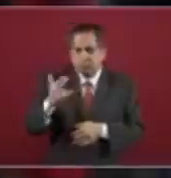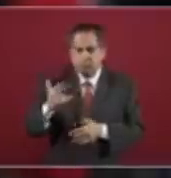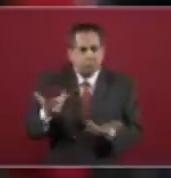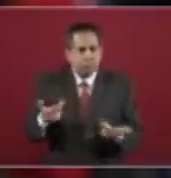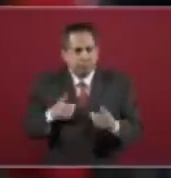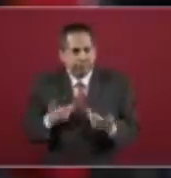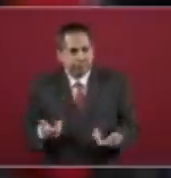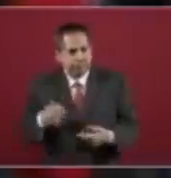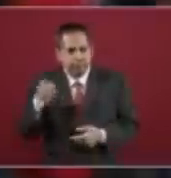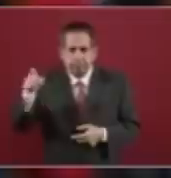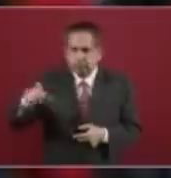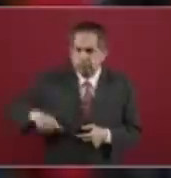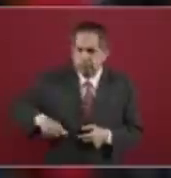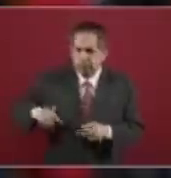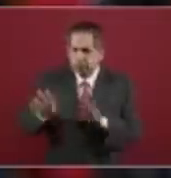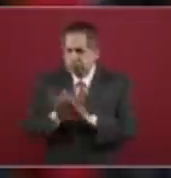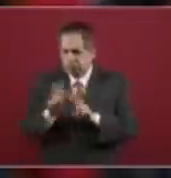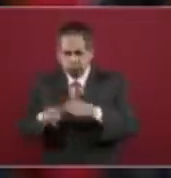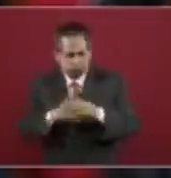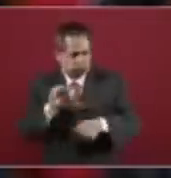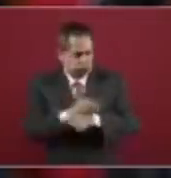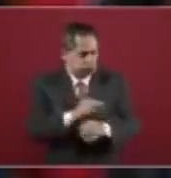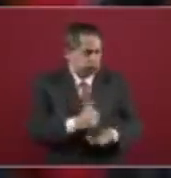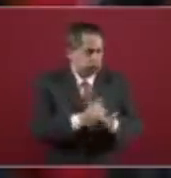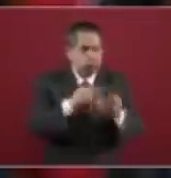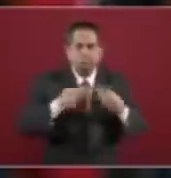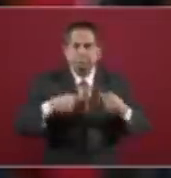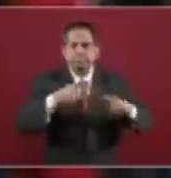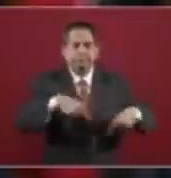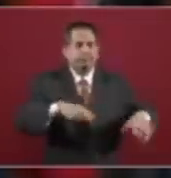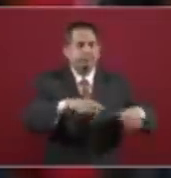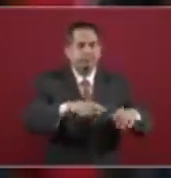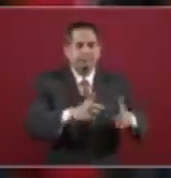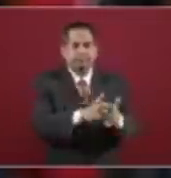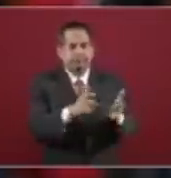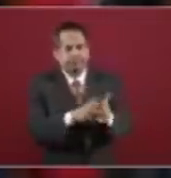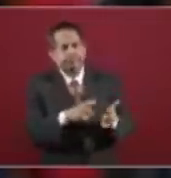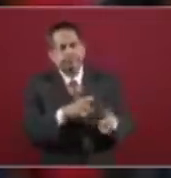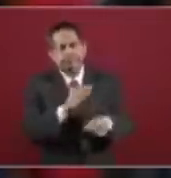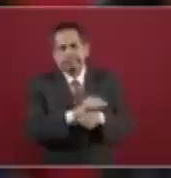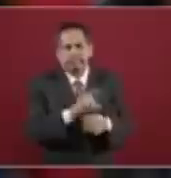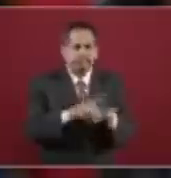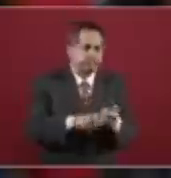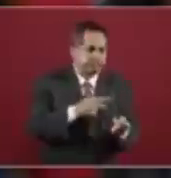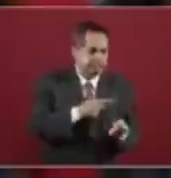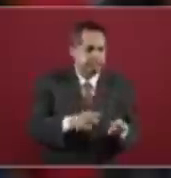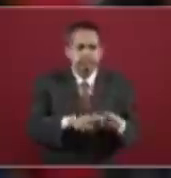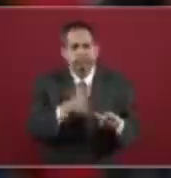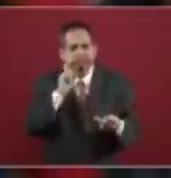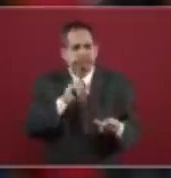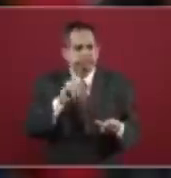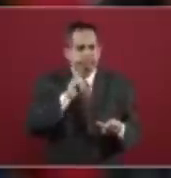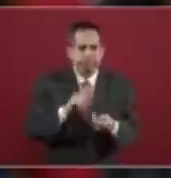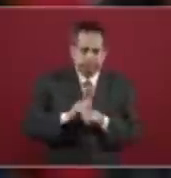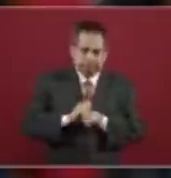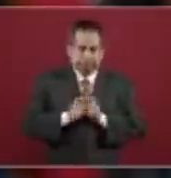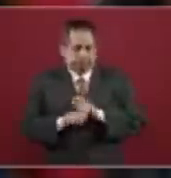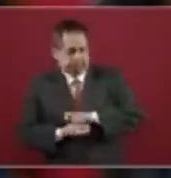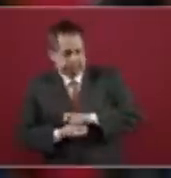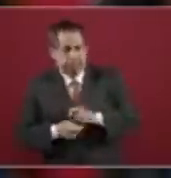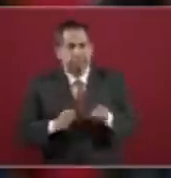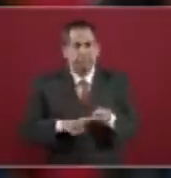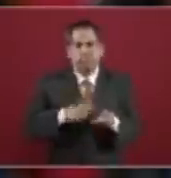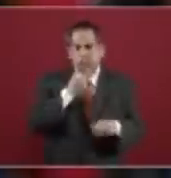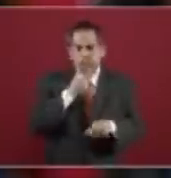gobierno para asegurar que las poblaciones más vulnerables, los pobres, las mujeres transgénero, los hombres